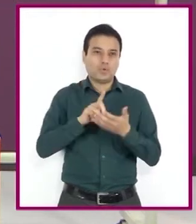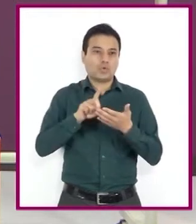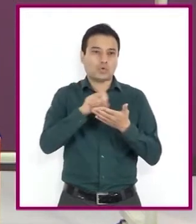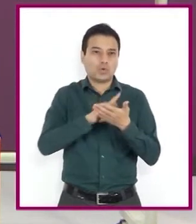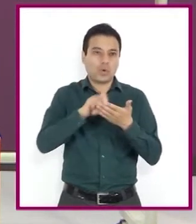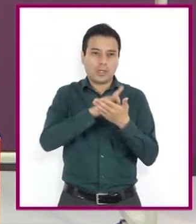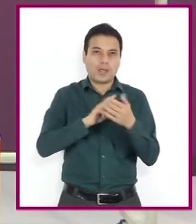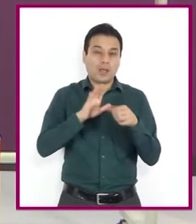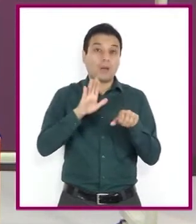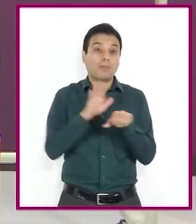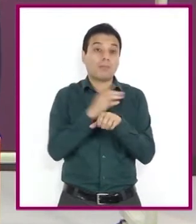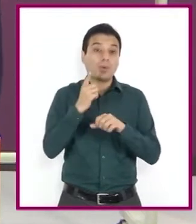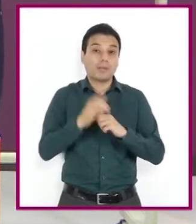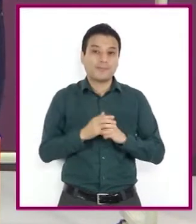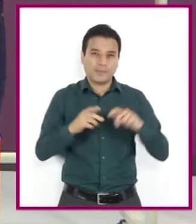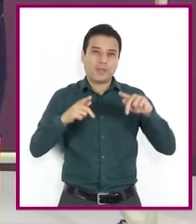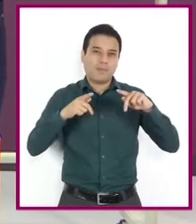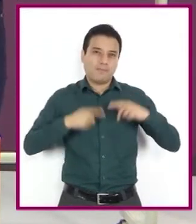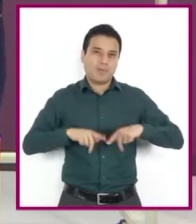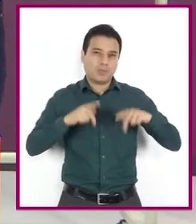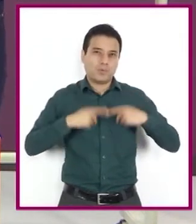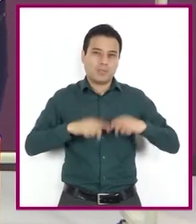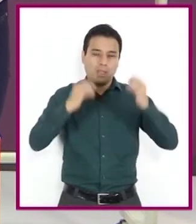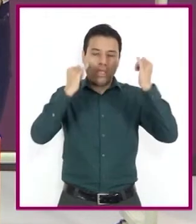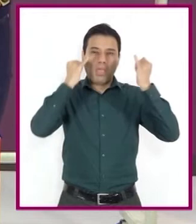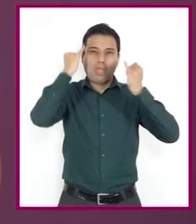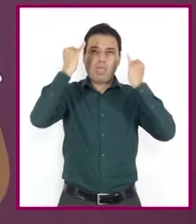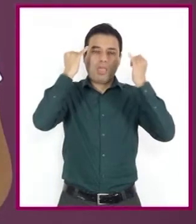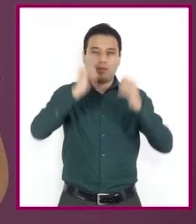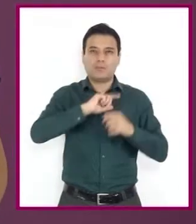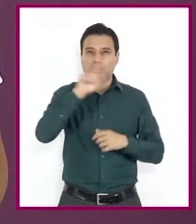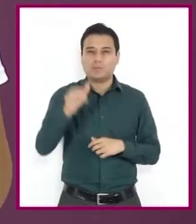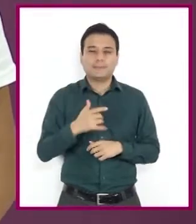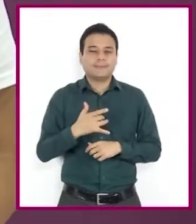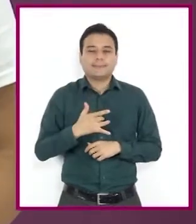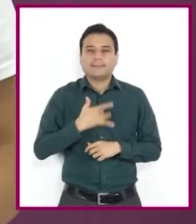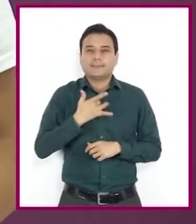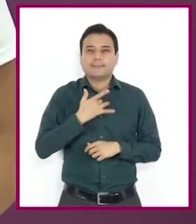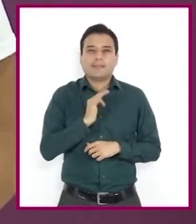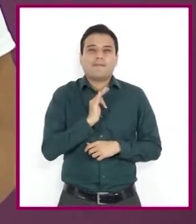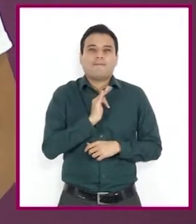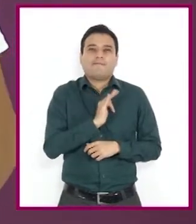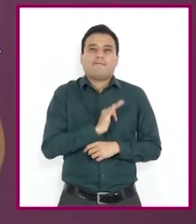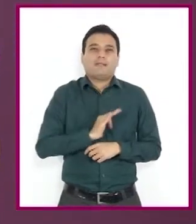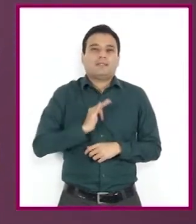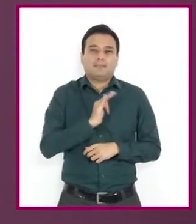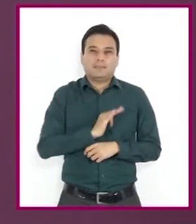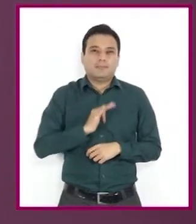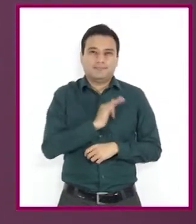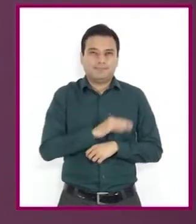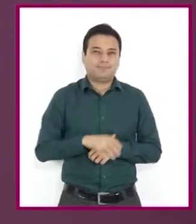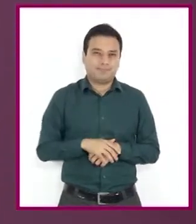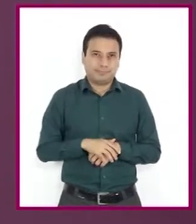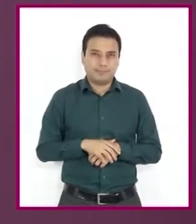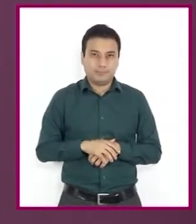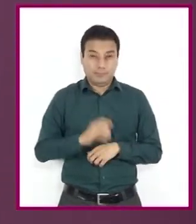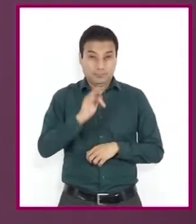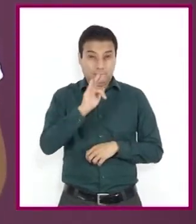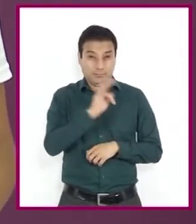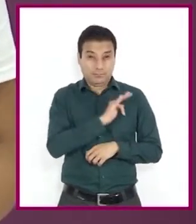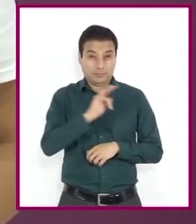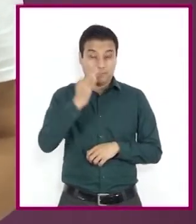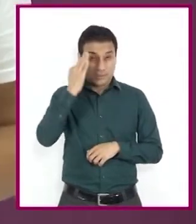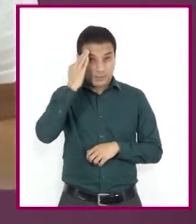usuario, generando una sensación falsa y momentánea de felicidad, distorsionando la percepción del tiempo